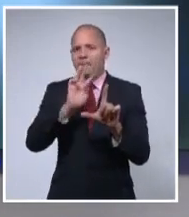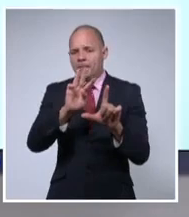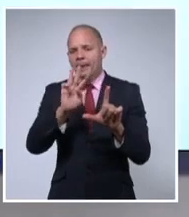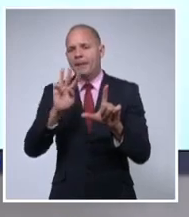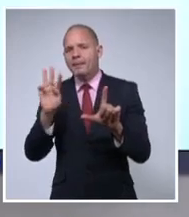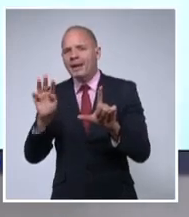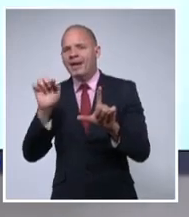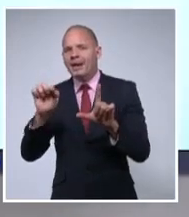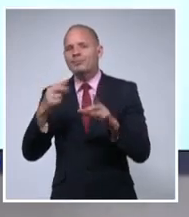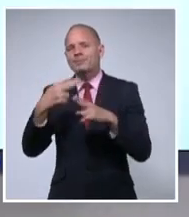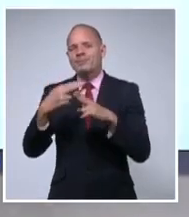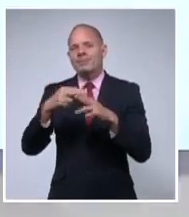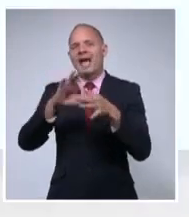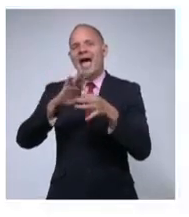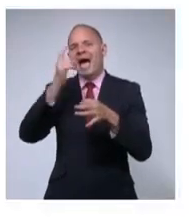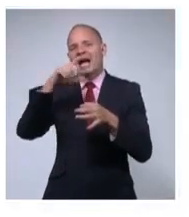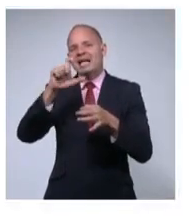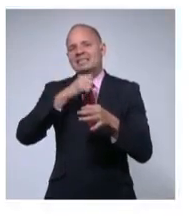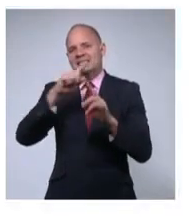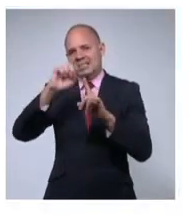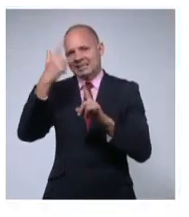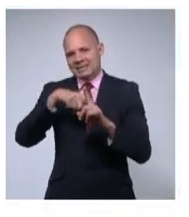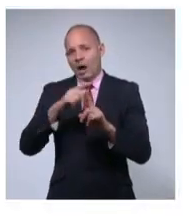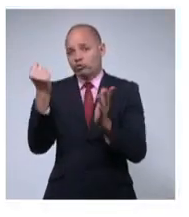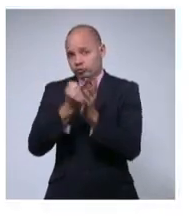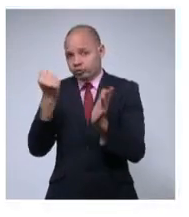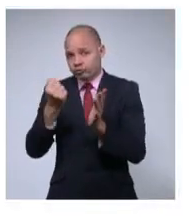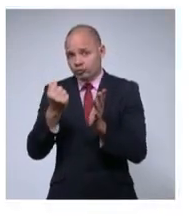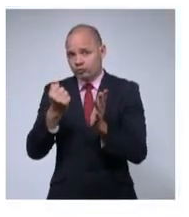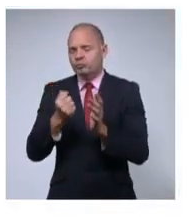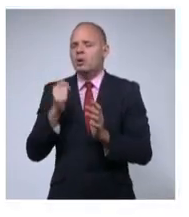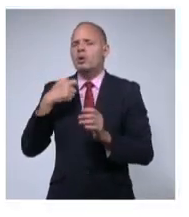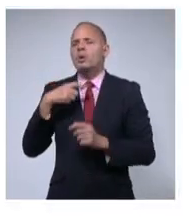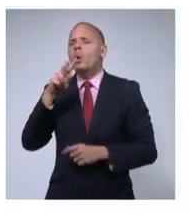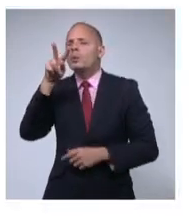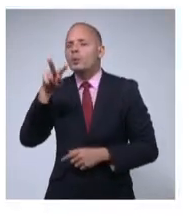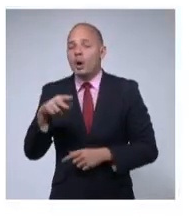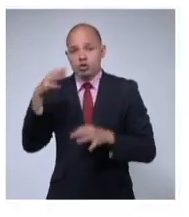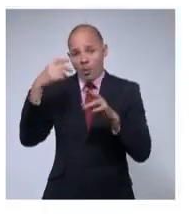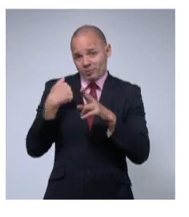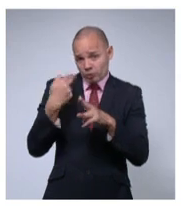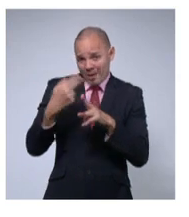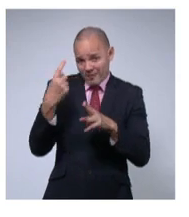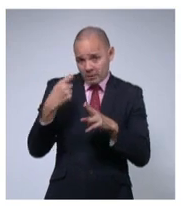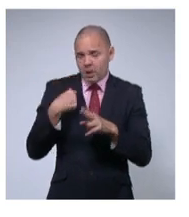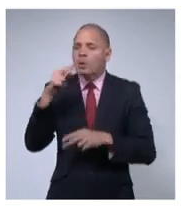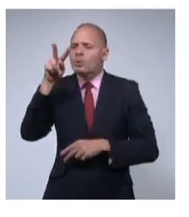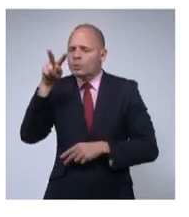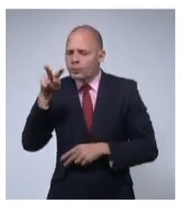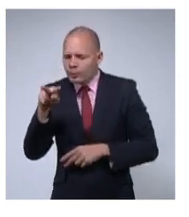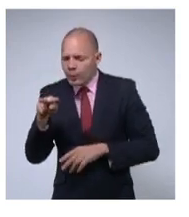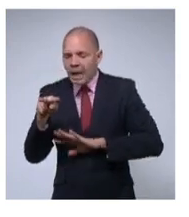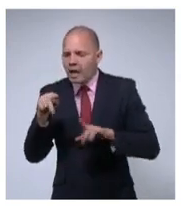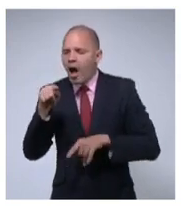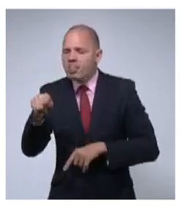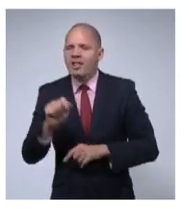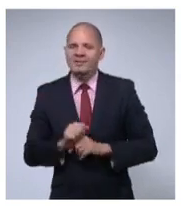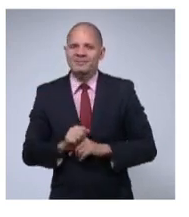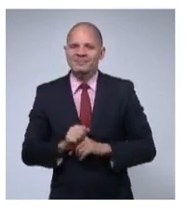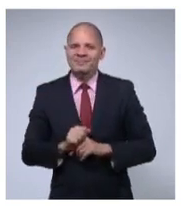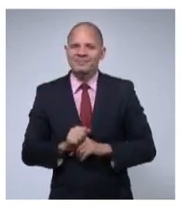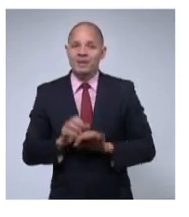vamos a enseñarles. La Gaceta Oficial Extraordinaria 77, esta. Le pido que anote. Gaceta Oficial